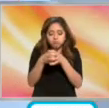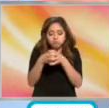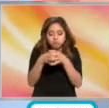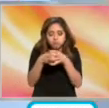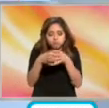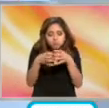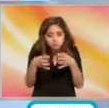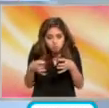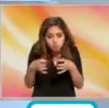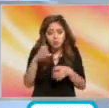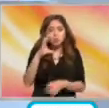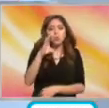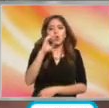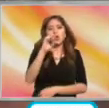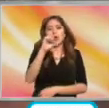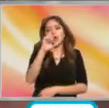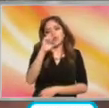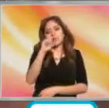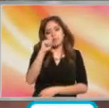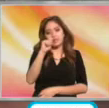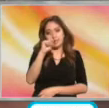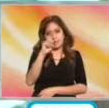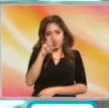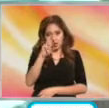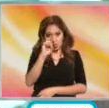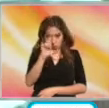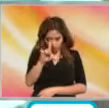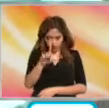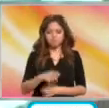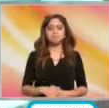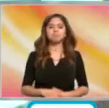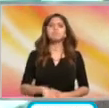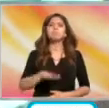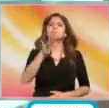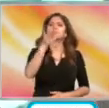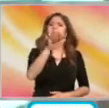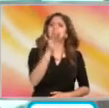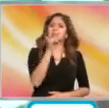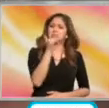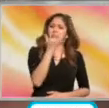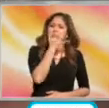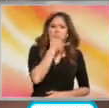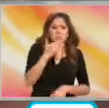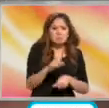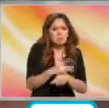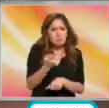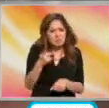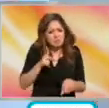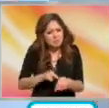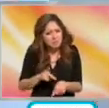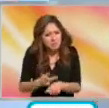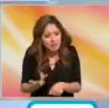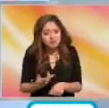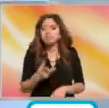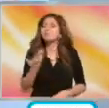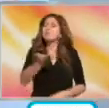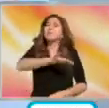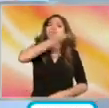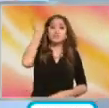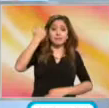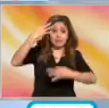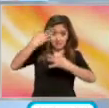o puede ser colesterol. ¿Qué causan esas acumulaciones? Se me hace No muy se sabe bien la extraño. causa. ¿Piedras? No se sabe bien la causa. Generalmente es